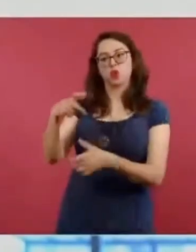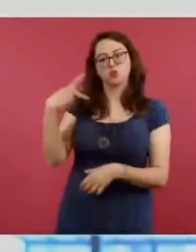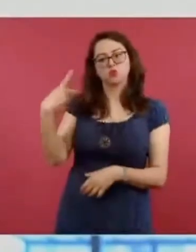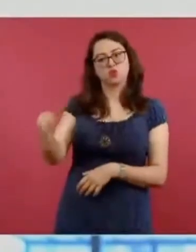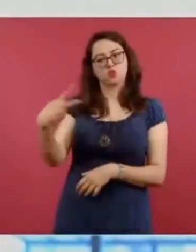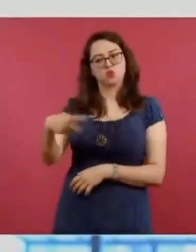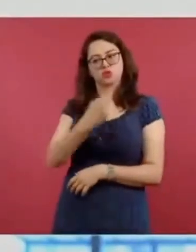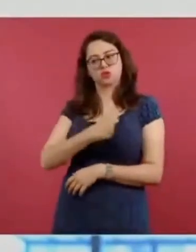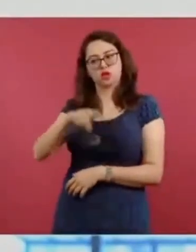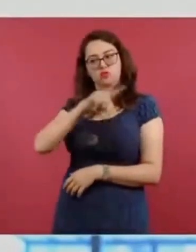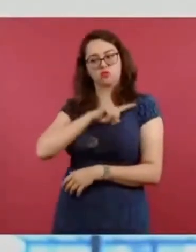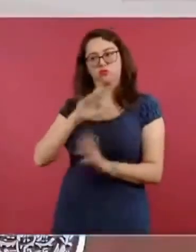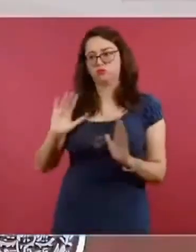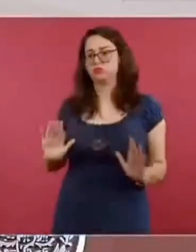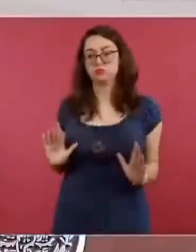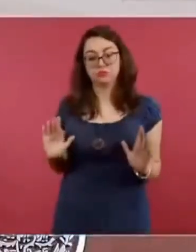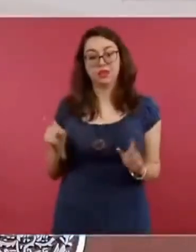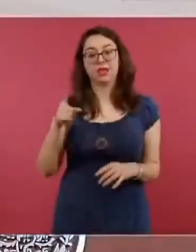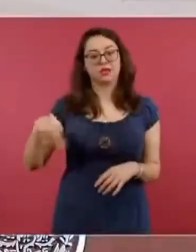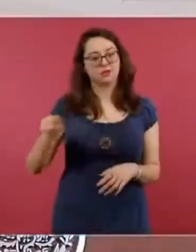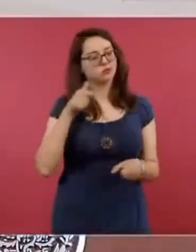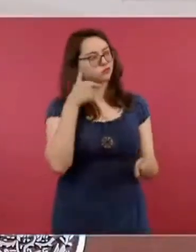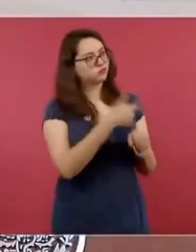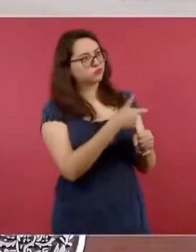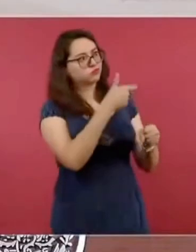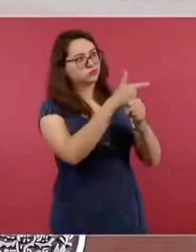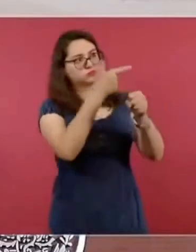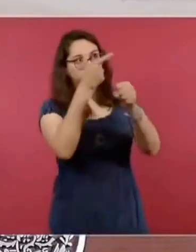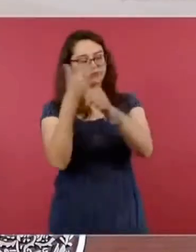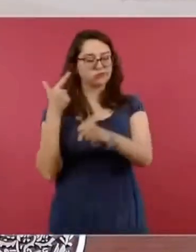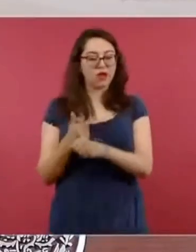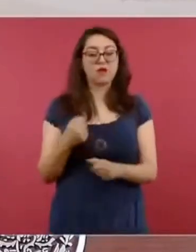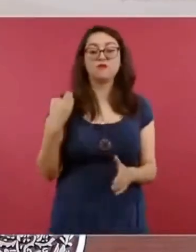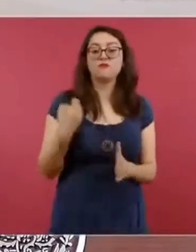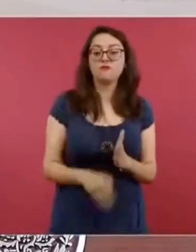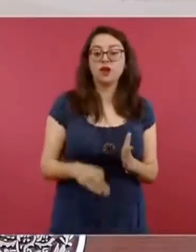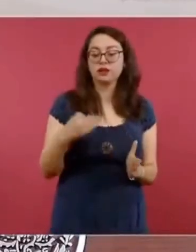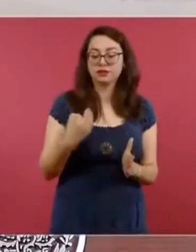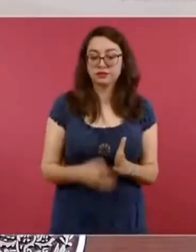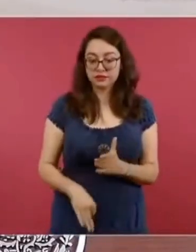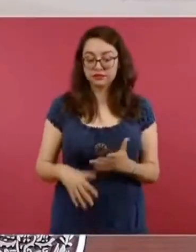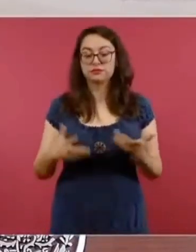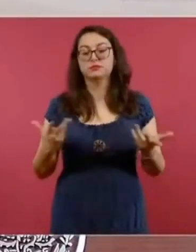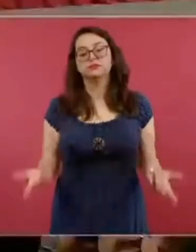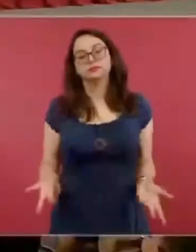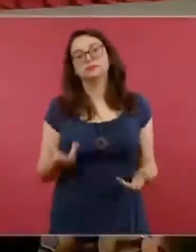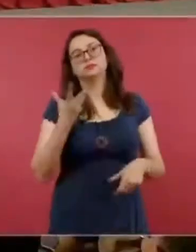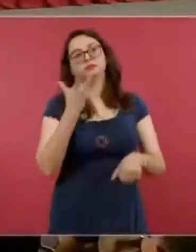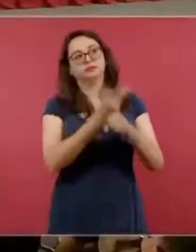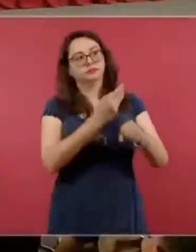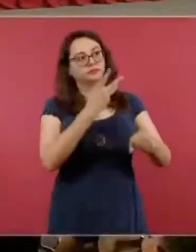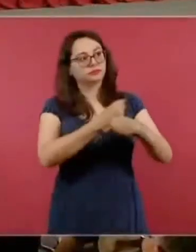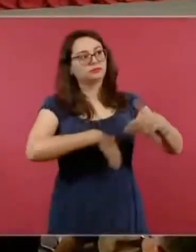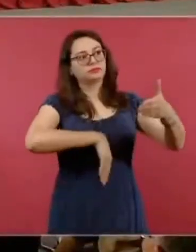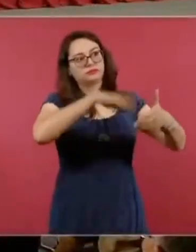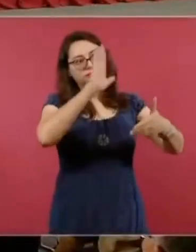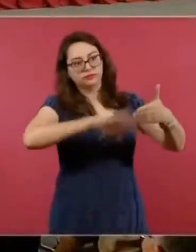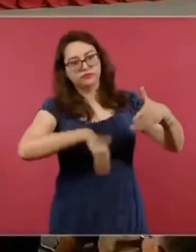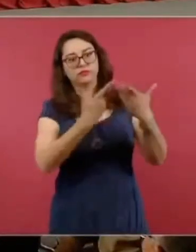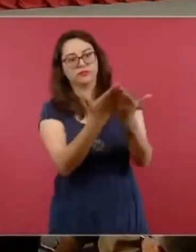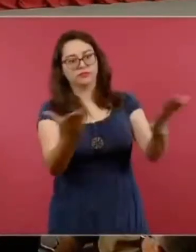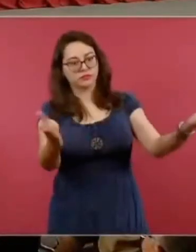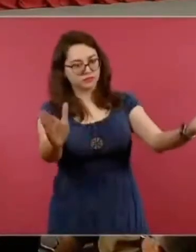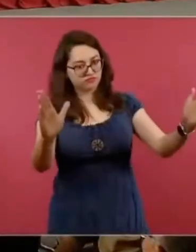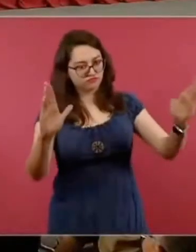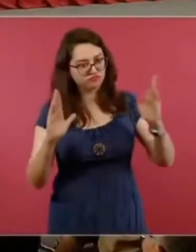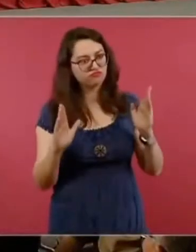se cuida su salud, sino de identificación de qué es lo más urgente. Insisto, son acciones de impermeabilización, bardas, cercos